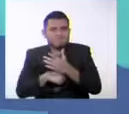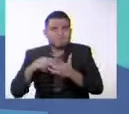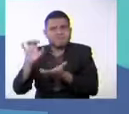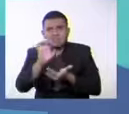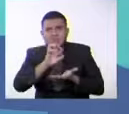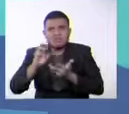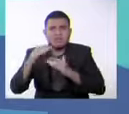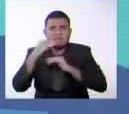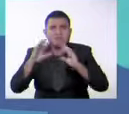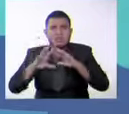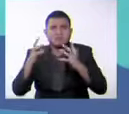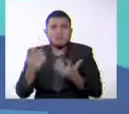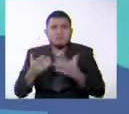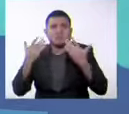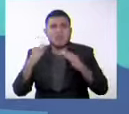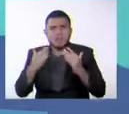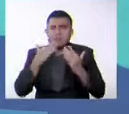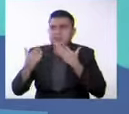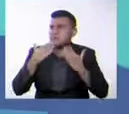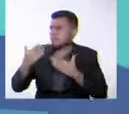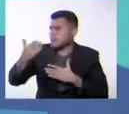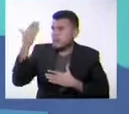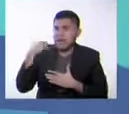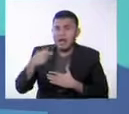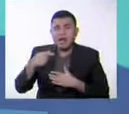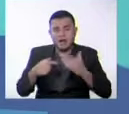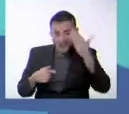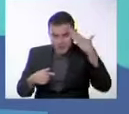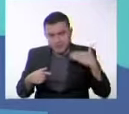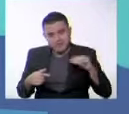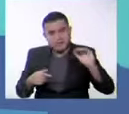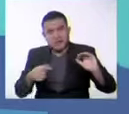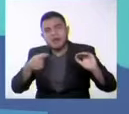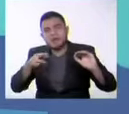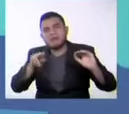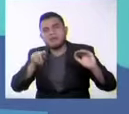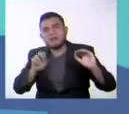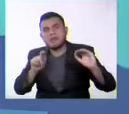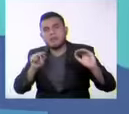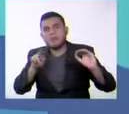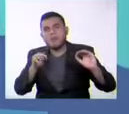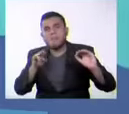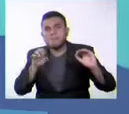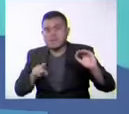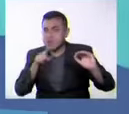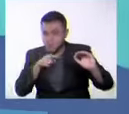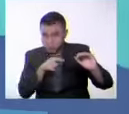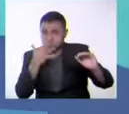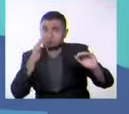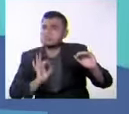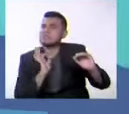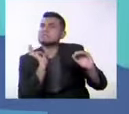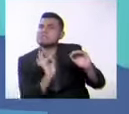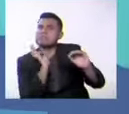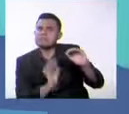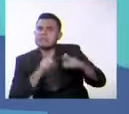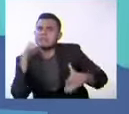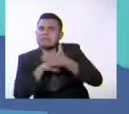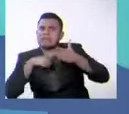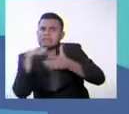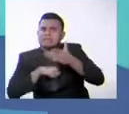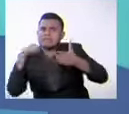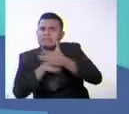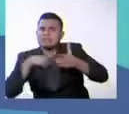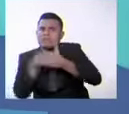clases anteriores, Eduardo, nos referimos a Greta Thunberg, que es un ejemplo justamente de la lucha